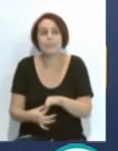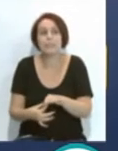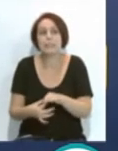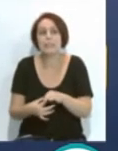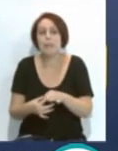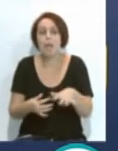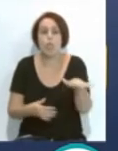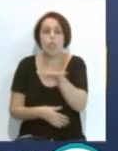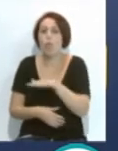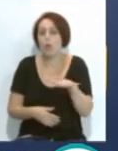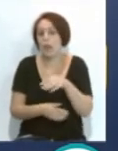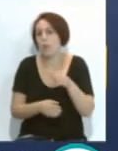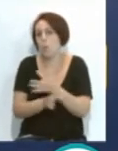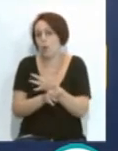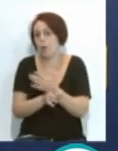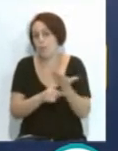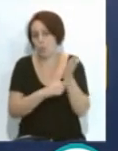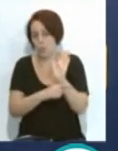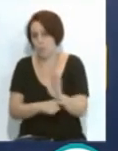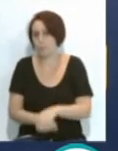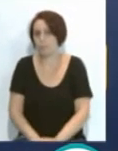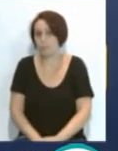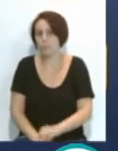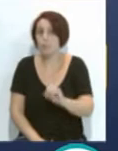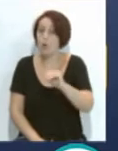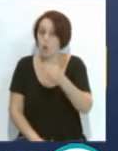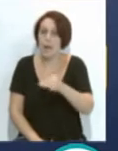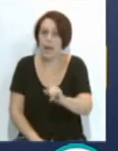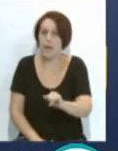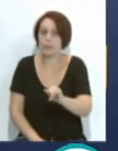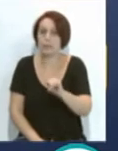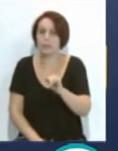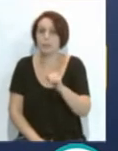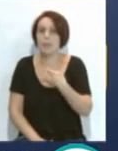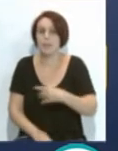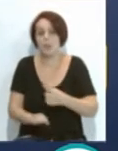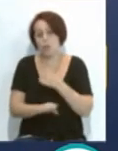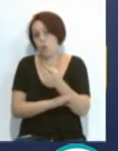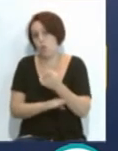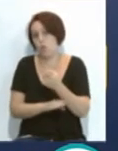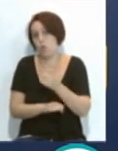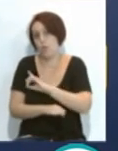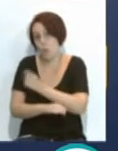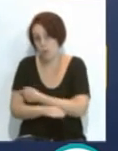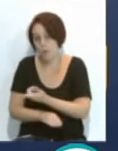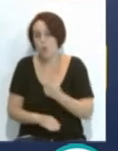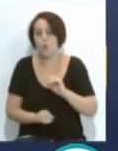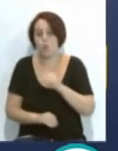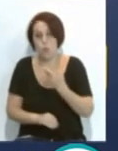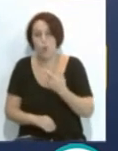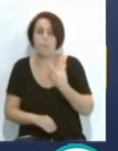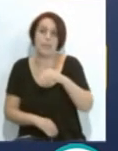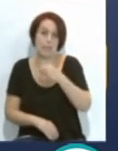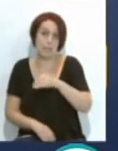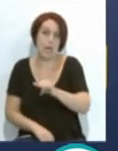demarcaciones y jugadores por puesto. Hay clubes que en los cuales está el director deportivo, hay clubes en los que está el presidente, hay clubes en los que